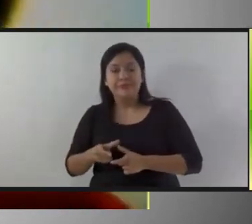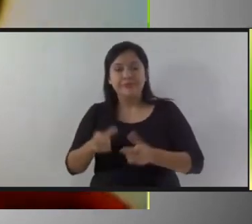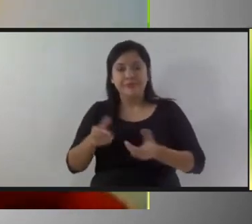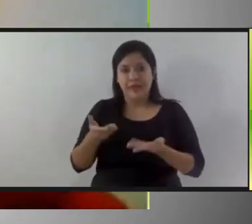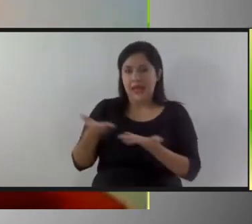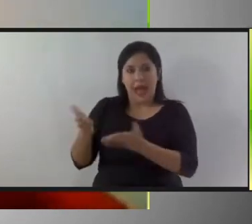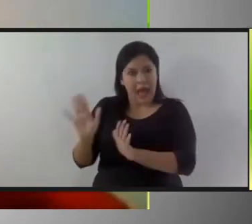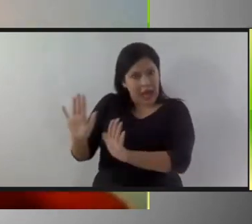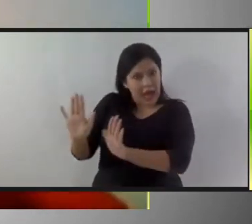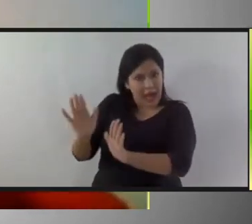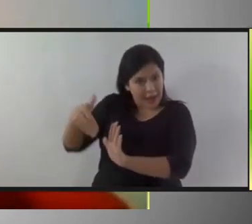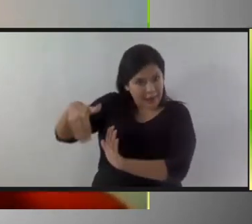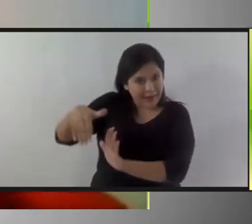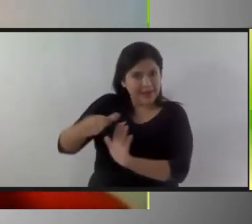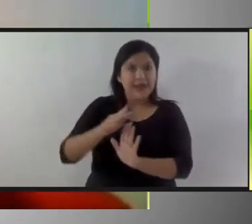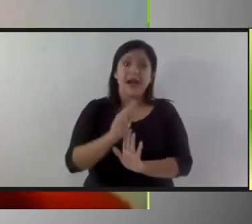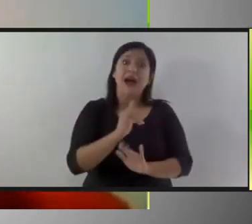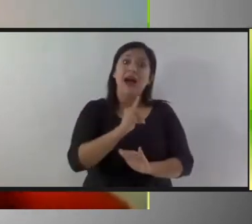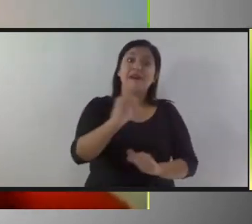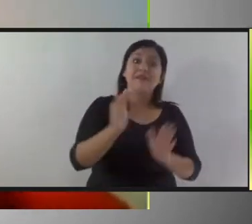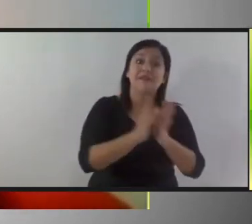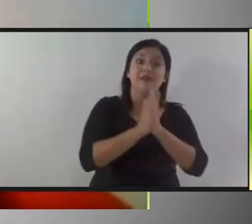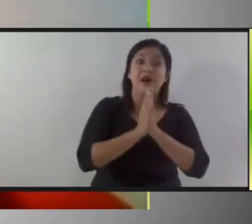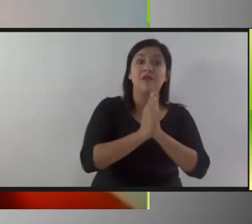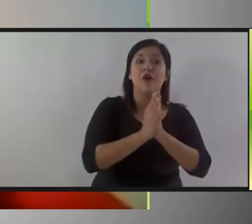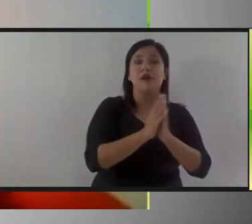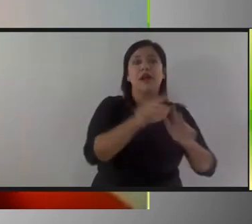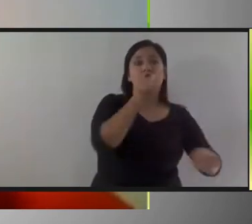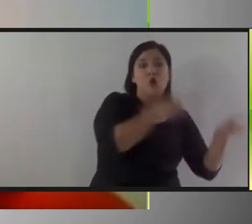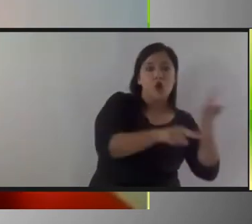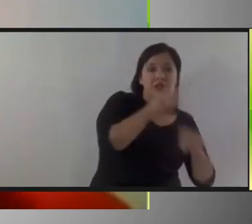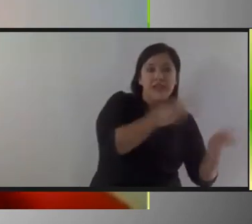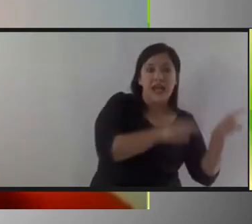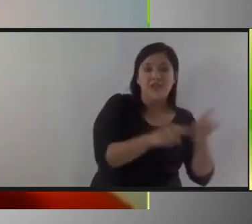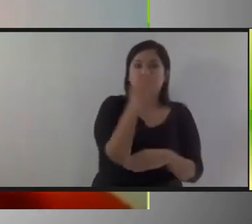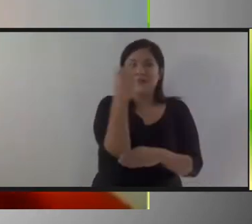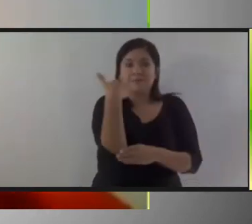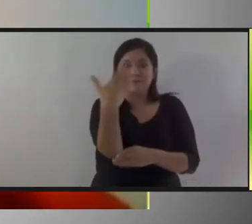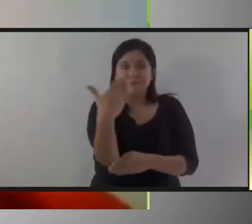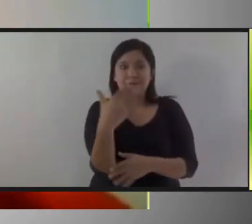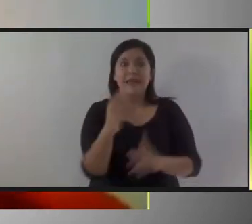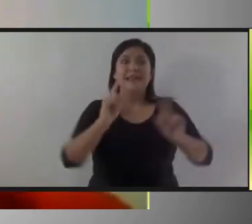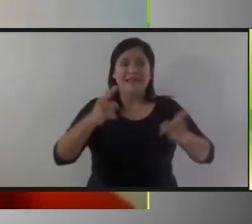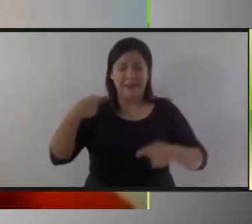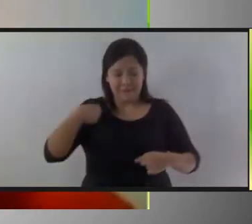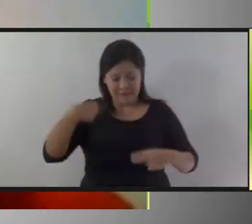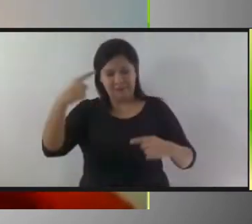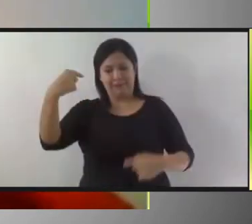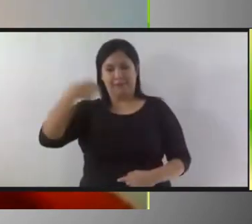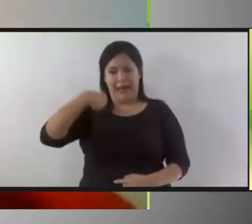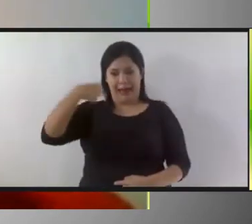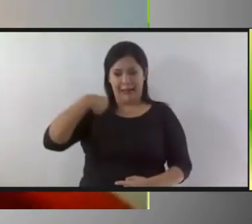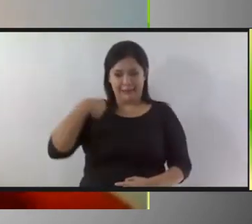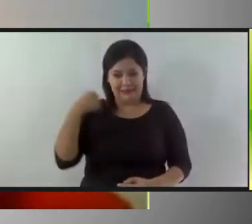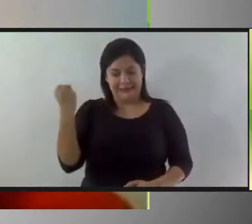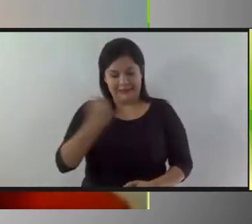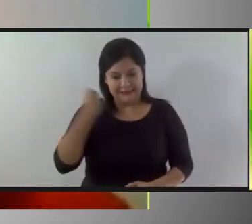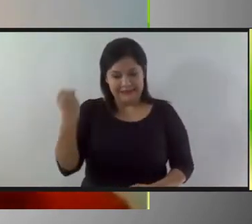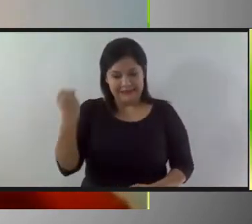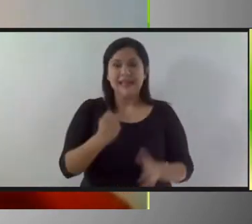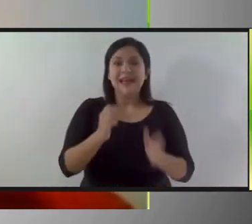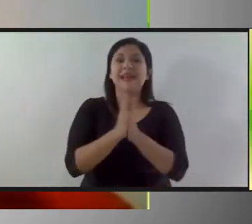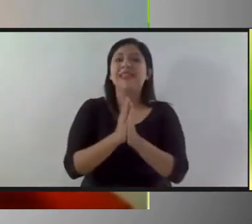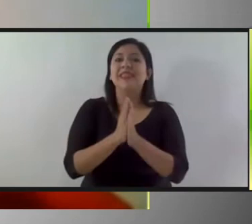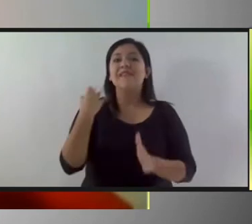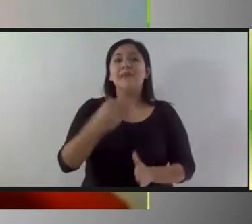Francisco y a Carlos, les recuerdo a los panelistas, a los coordinadores, y me lo recuerdo a mí misma, la importancia de